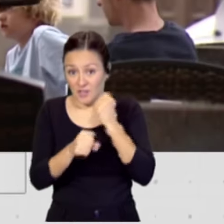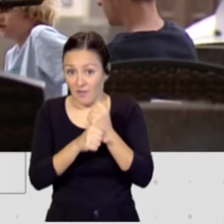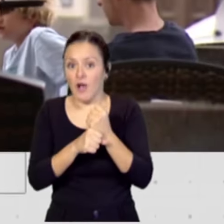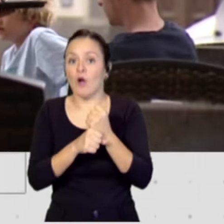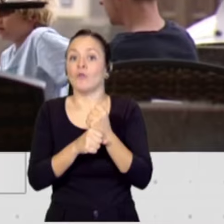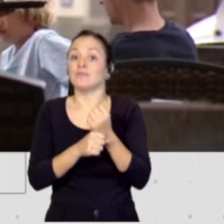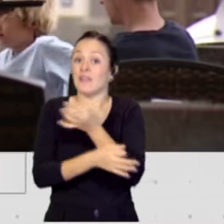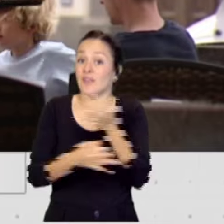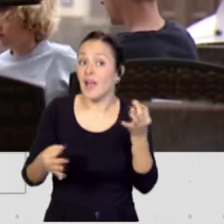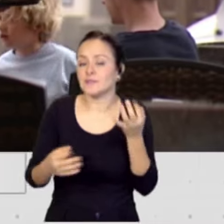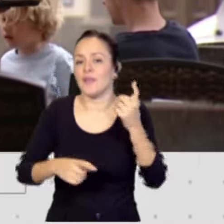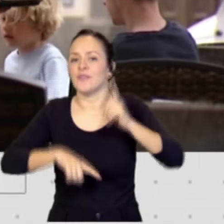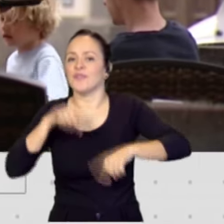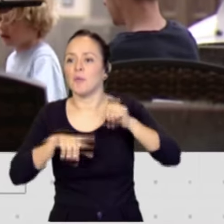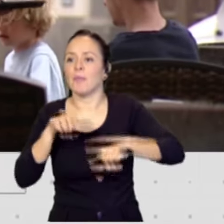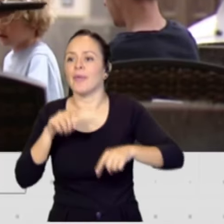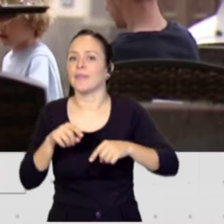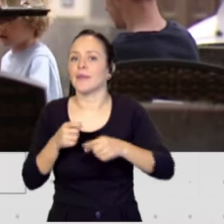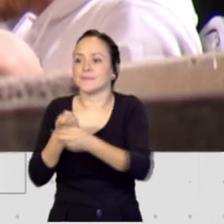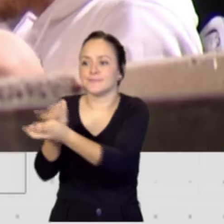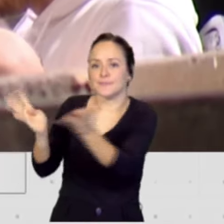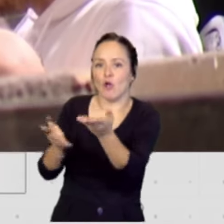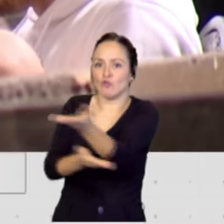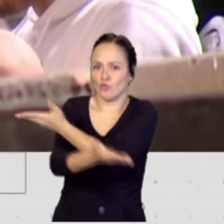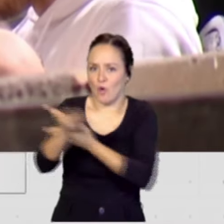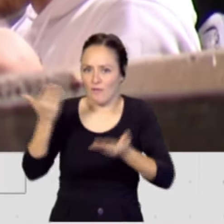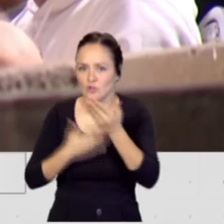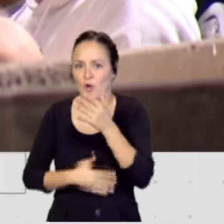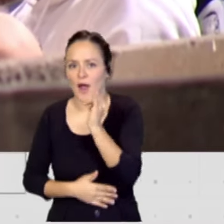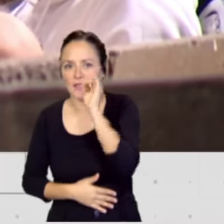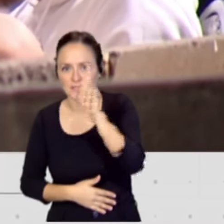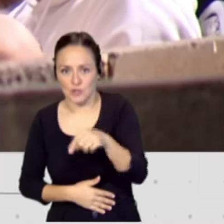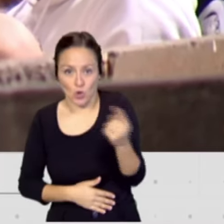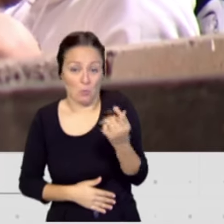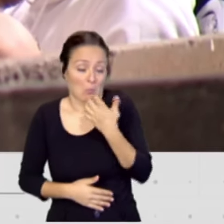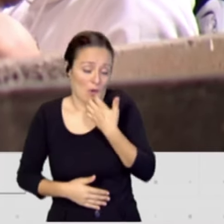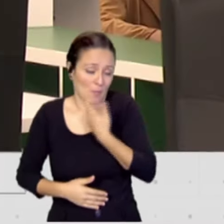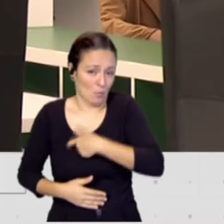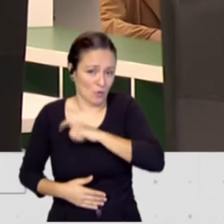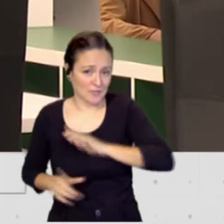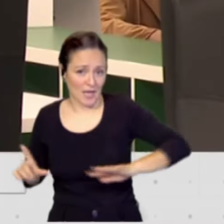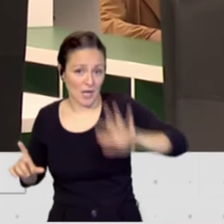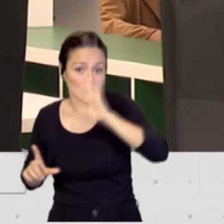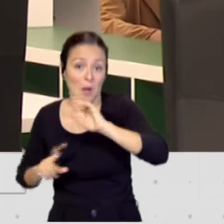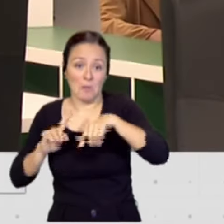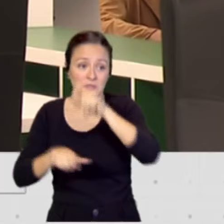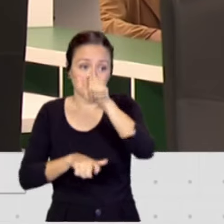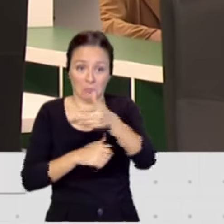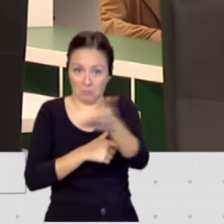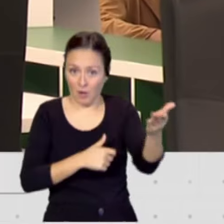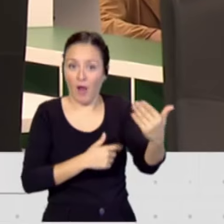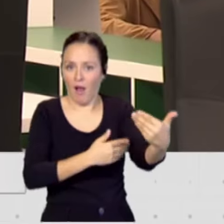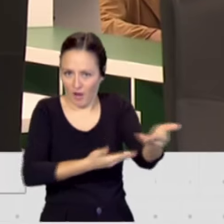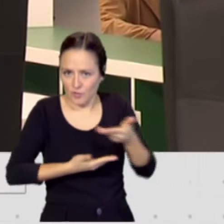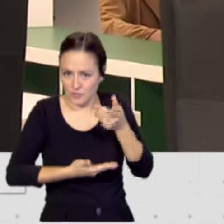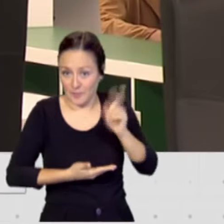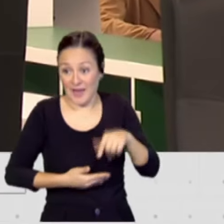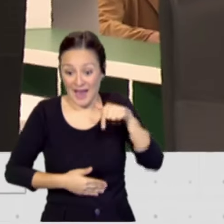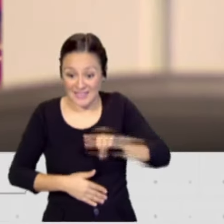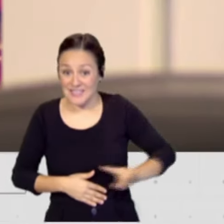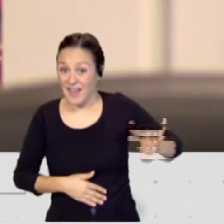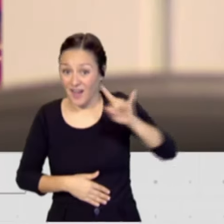depender muy mucho de la coración tanto de otros organismos como en este caso la Policía Nacional como de la coloración ciudadana en Canarias la denuncia